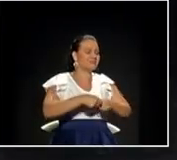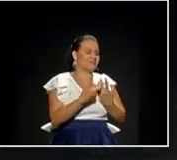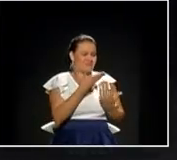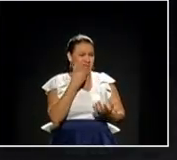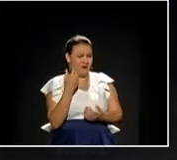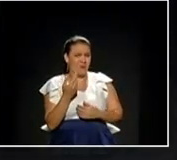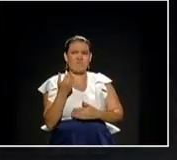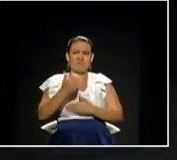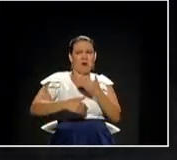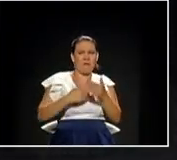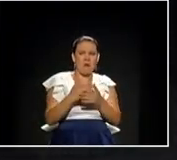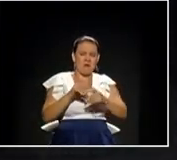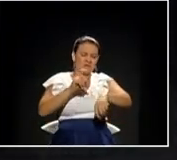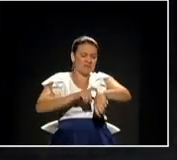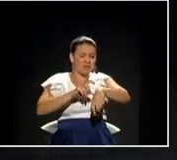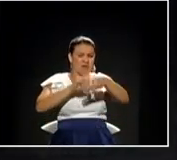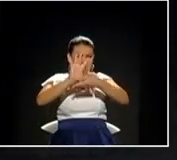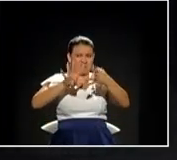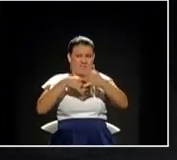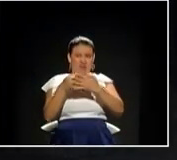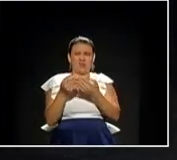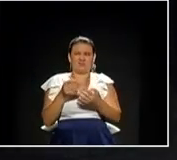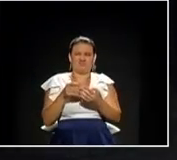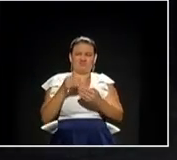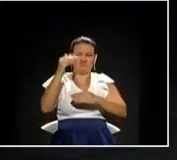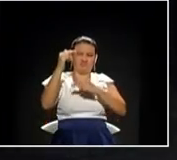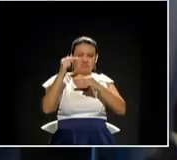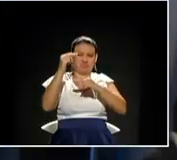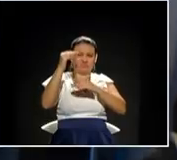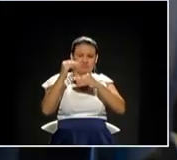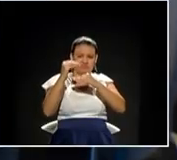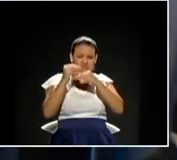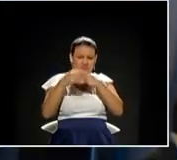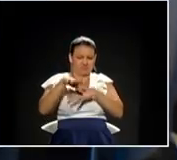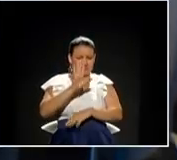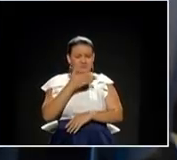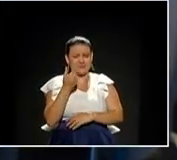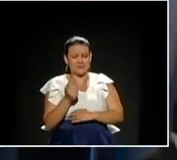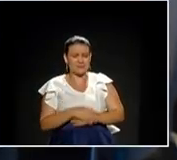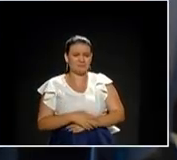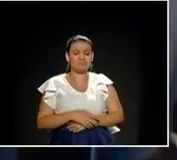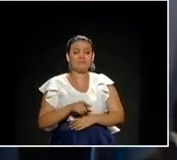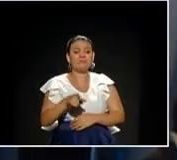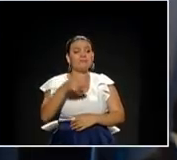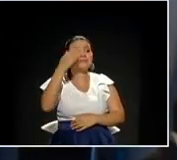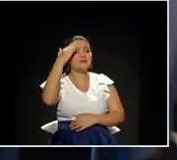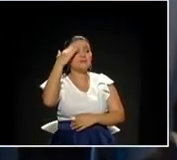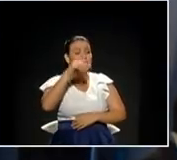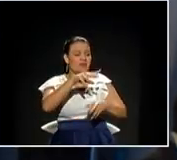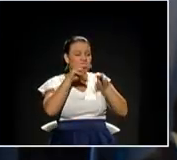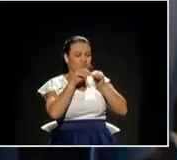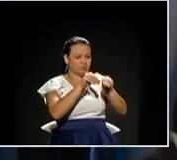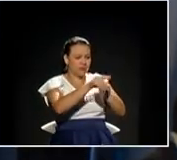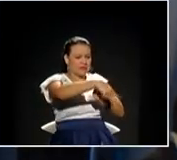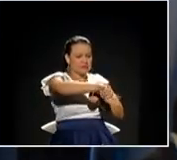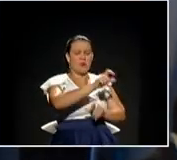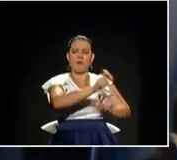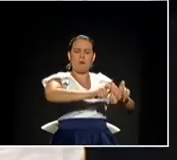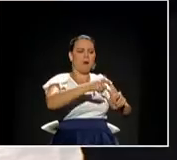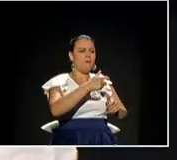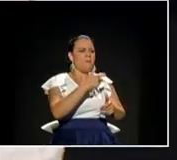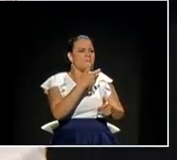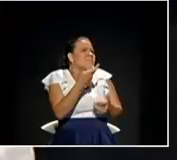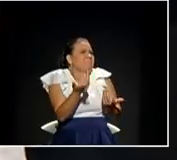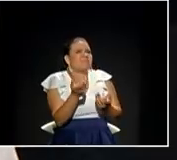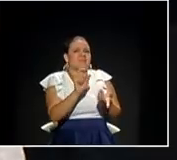disminuir el horario pico placa yo creo que las ciudades que avanzan son las ciudades que con pedagogía con educación cambian comportamientos no las que están